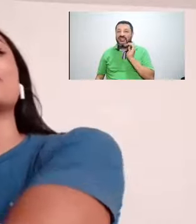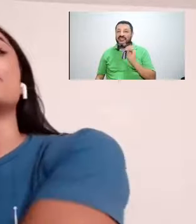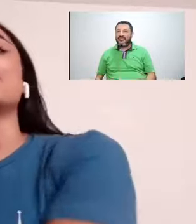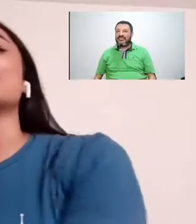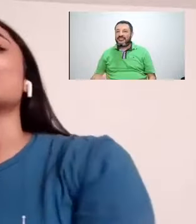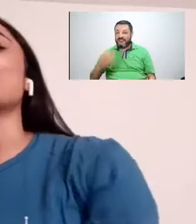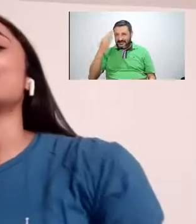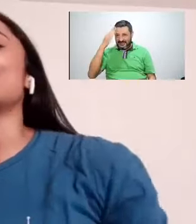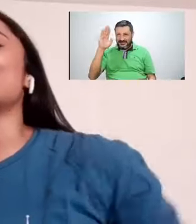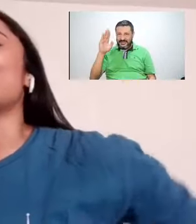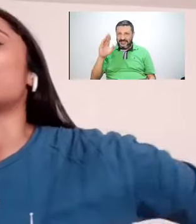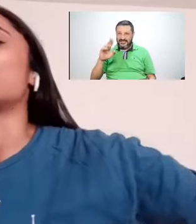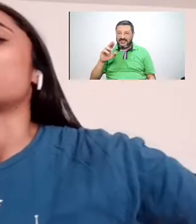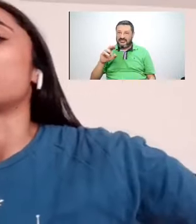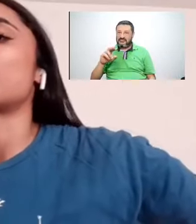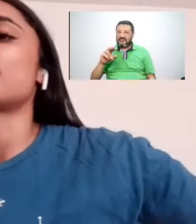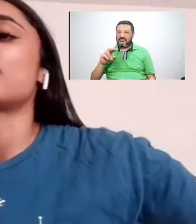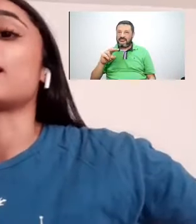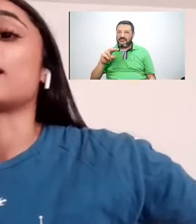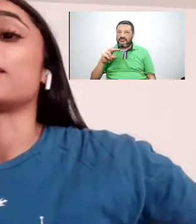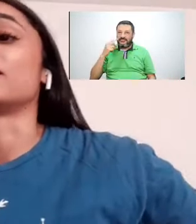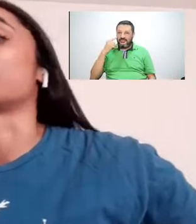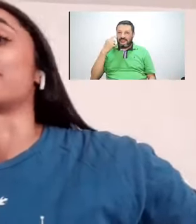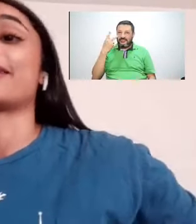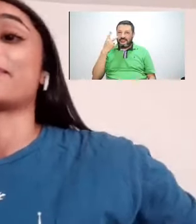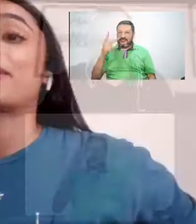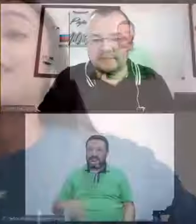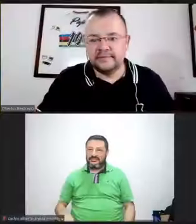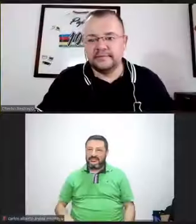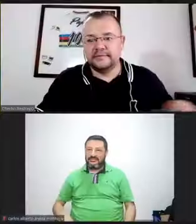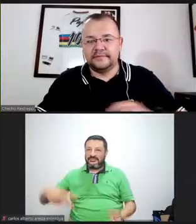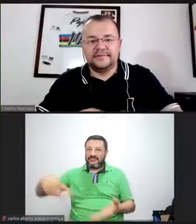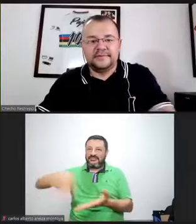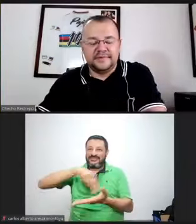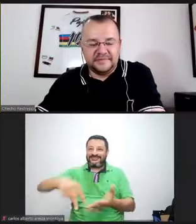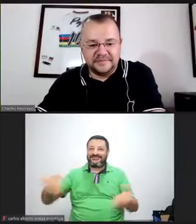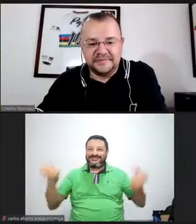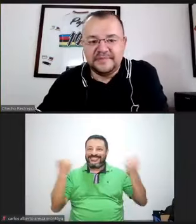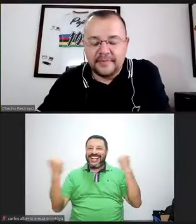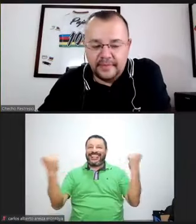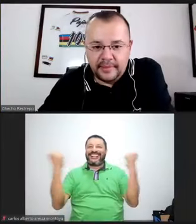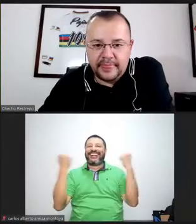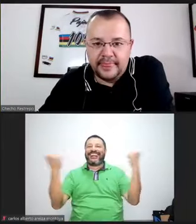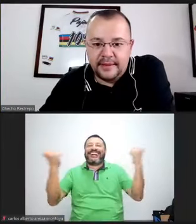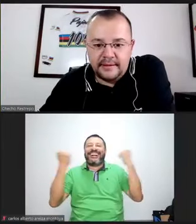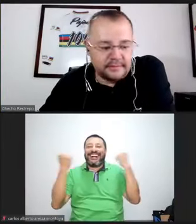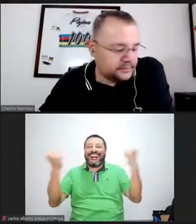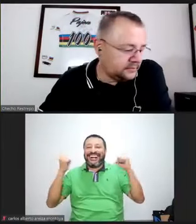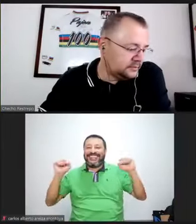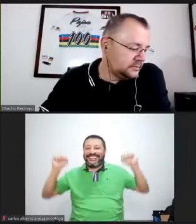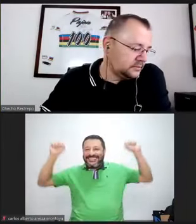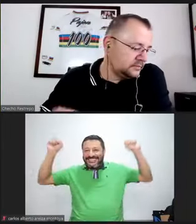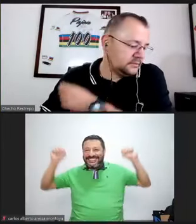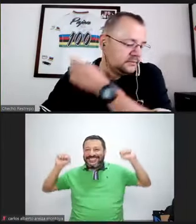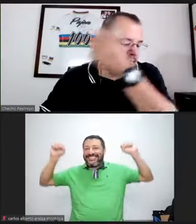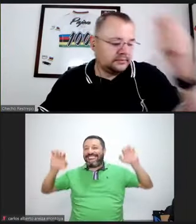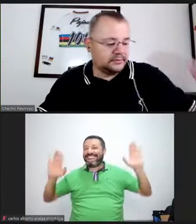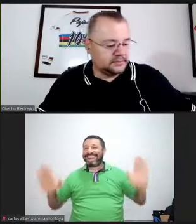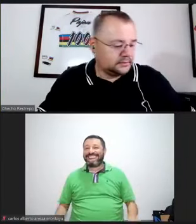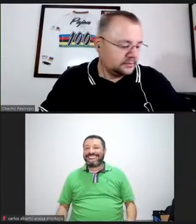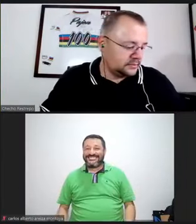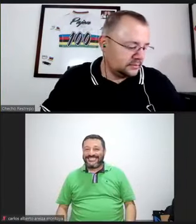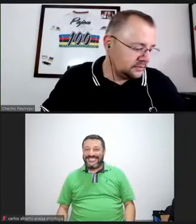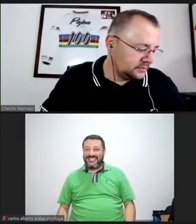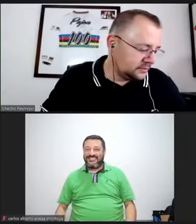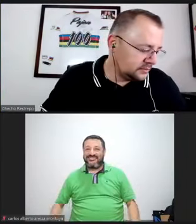era gimnasia. O sea, ella decía, no, pues gimnasia es ir al gimnasio a alzar pesas. Entonces la gimnasia no, como que no era tan reconocida